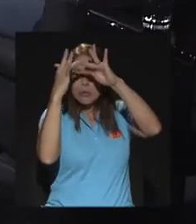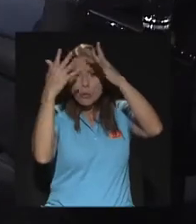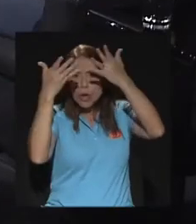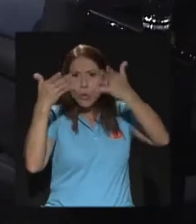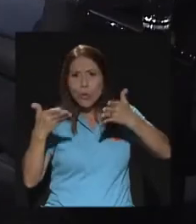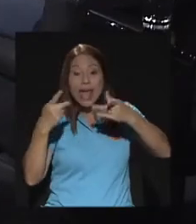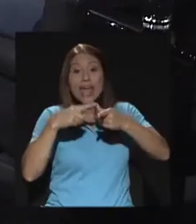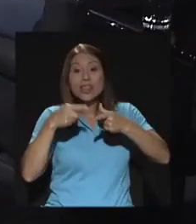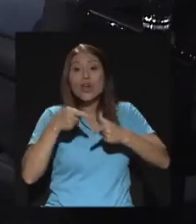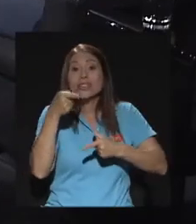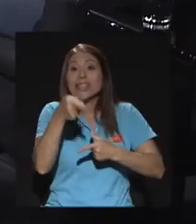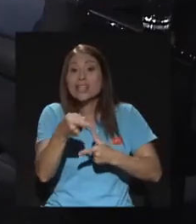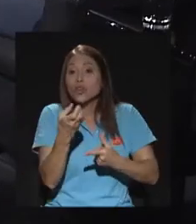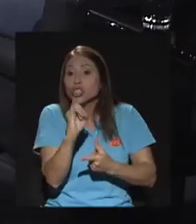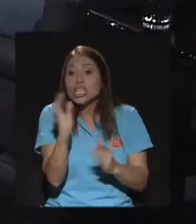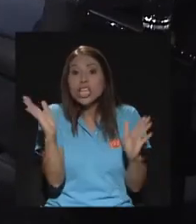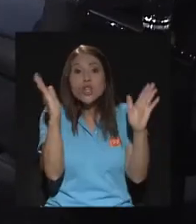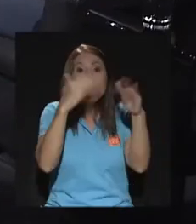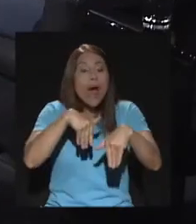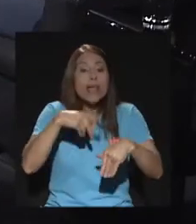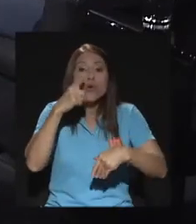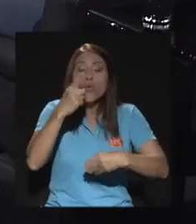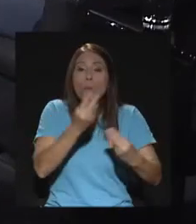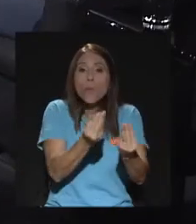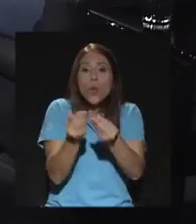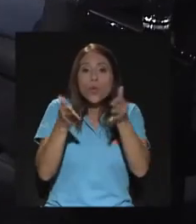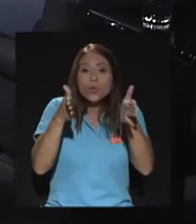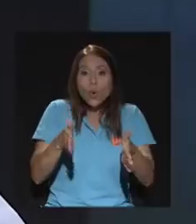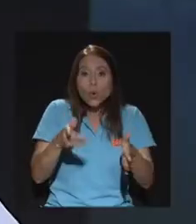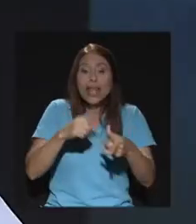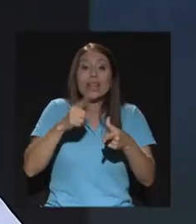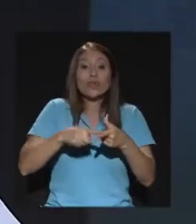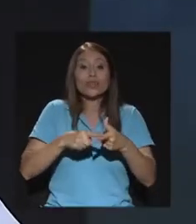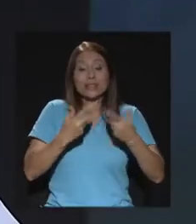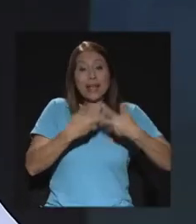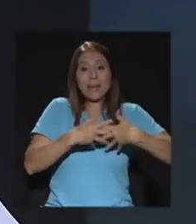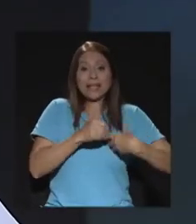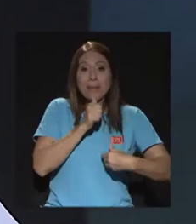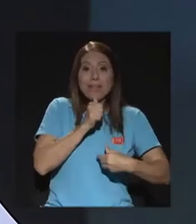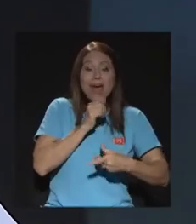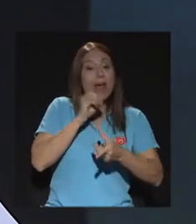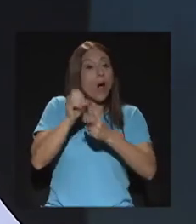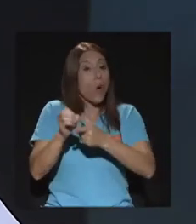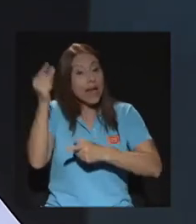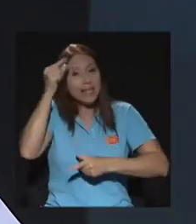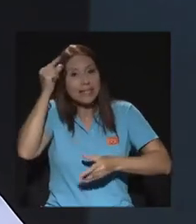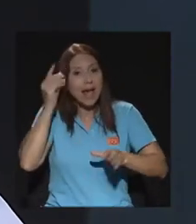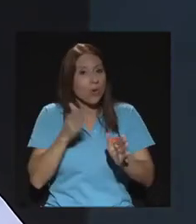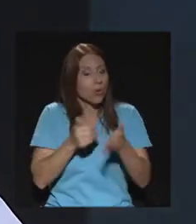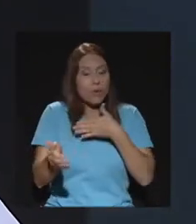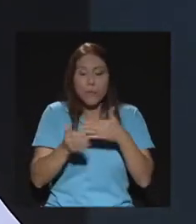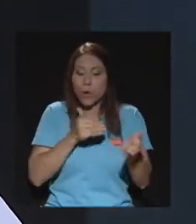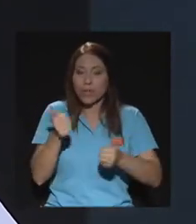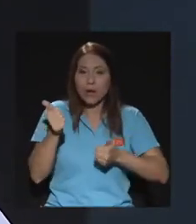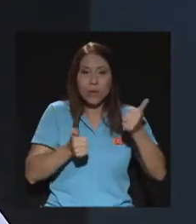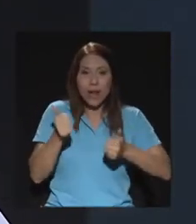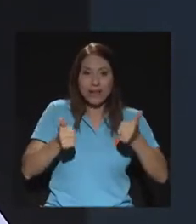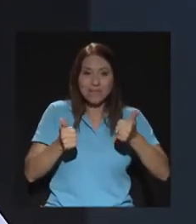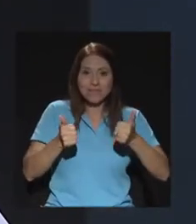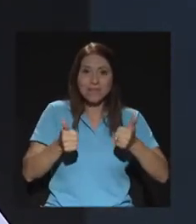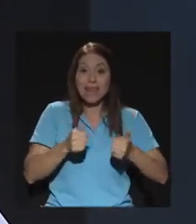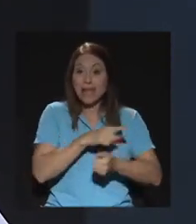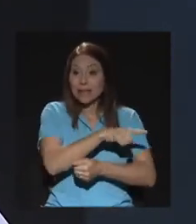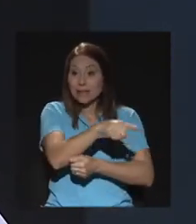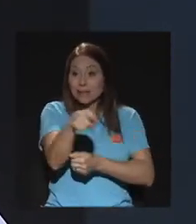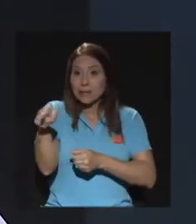entonces, es un bien que, si no hay un productor, generalmente la empresa privada o el Estado, no importa, esa mitad de la